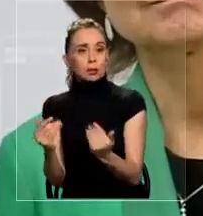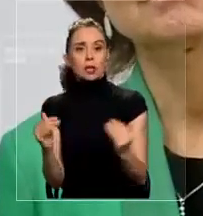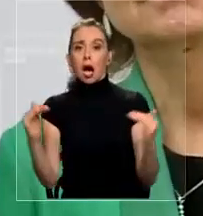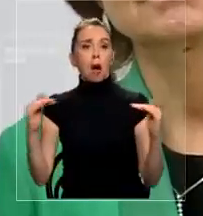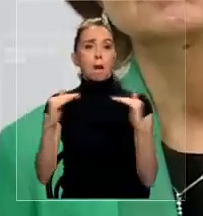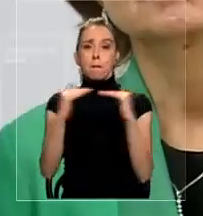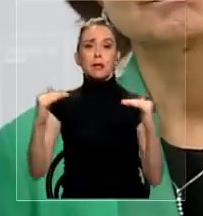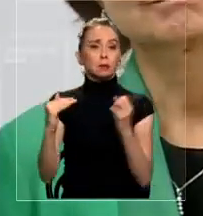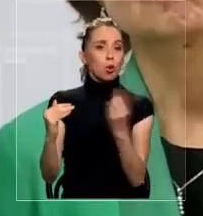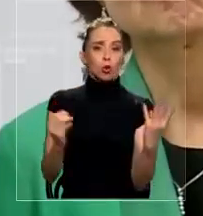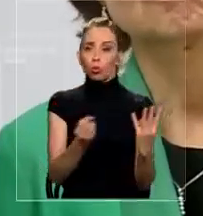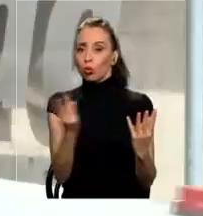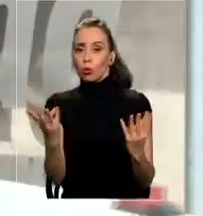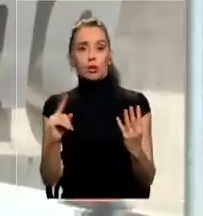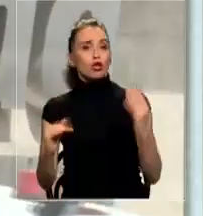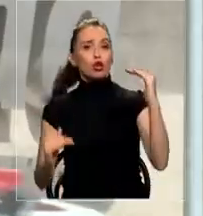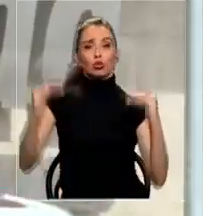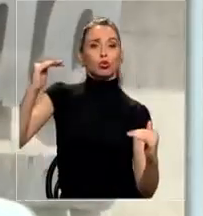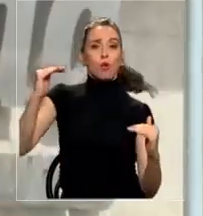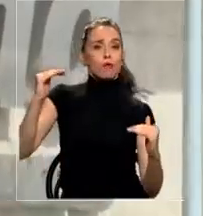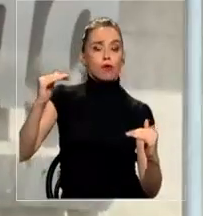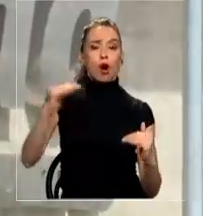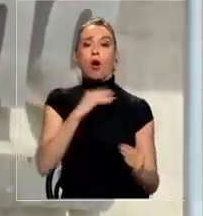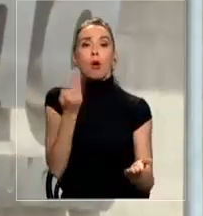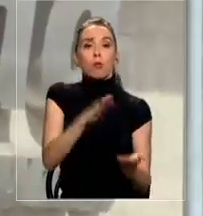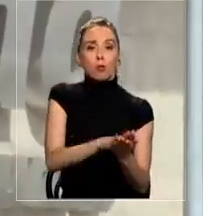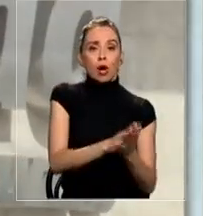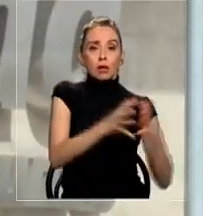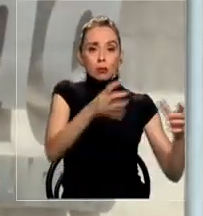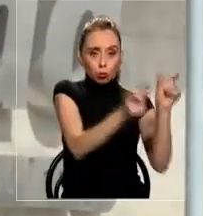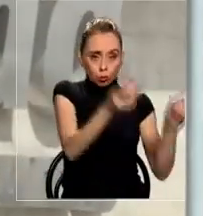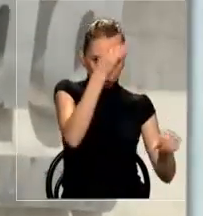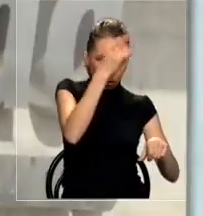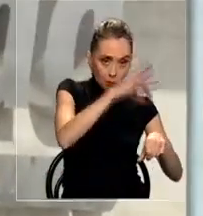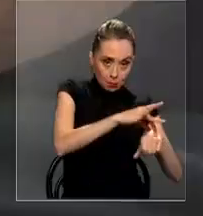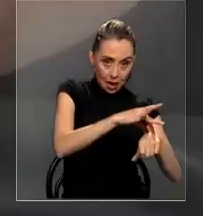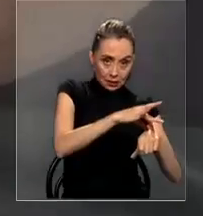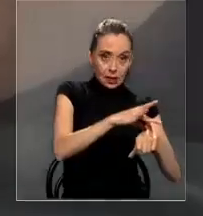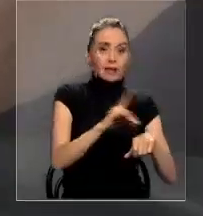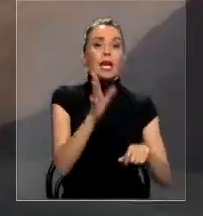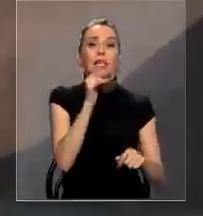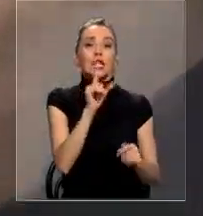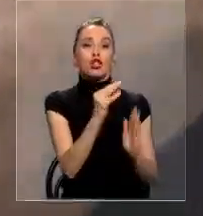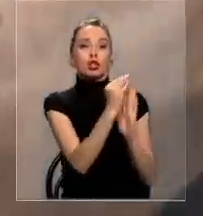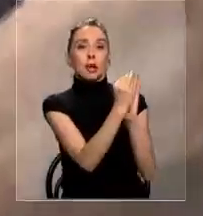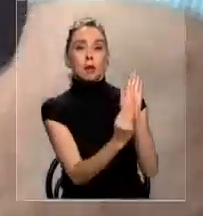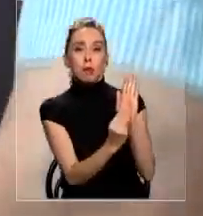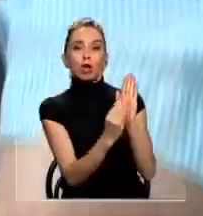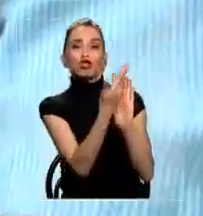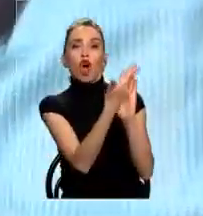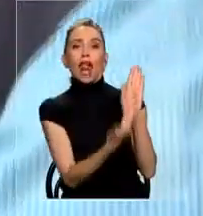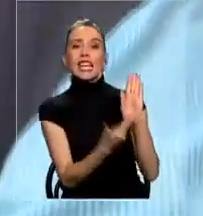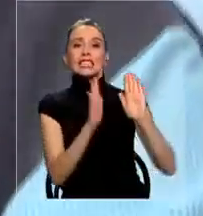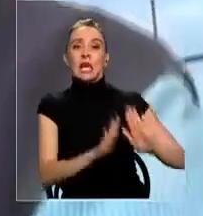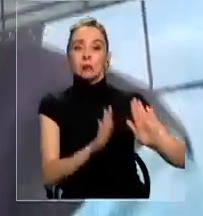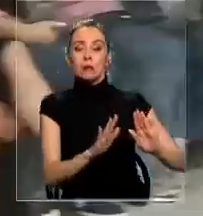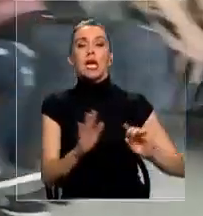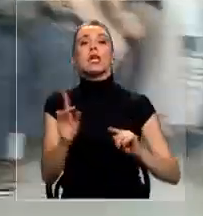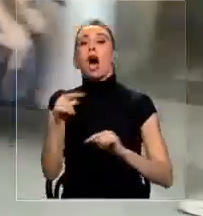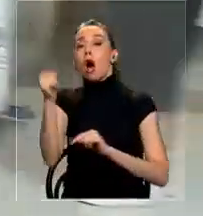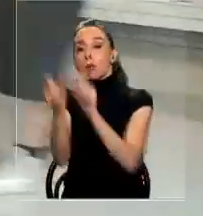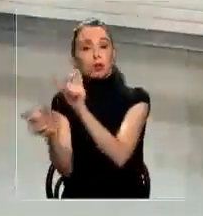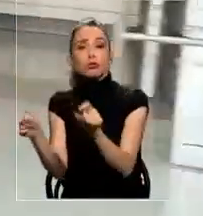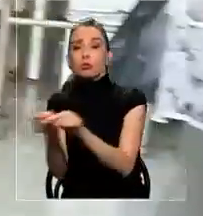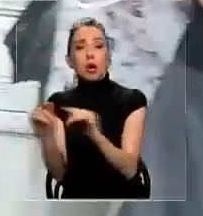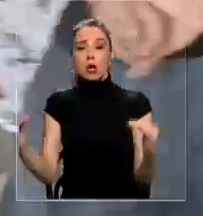hay un aumento en estos pacientes. O sea, mueren tantos pacientes fuera de las listas de espera como dentro de ellas. Otra